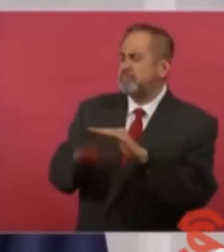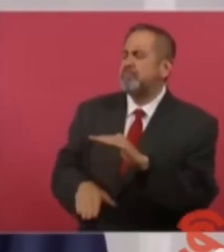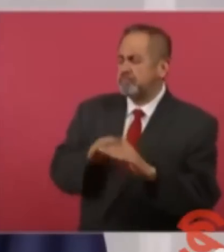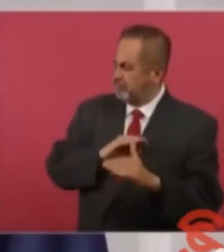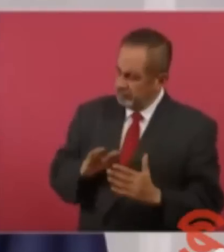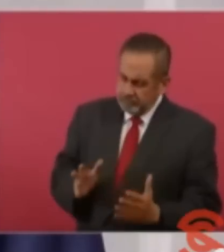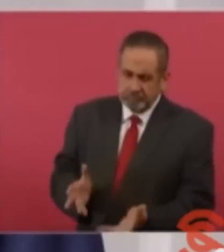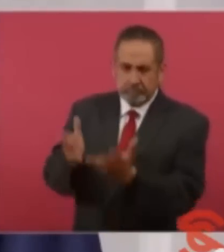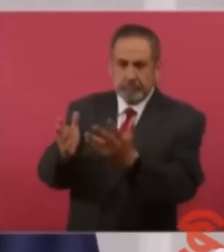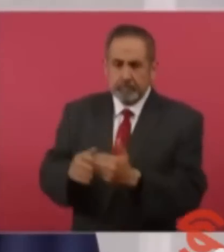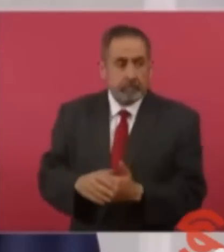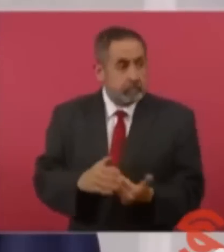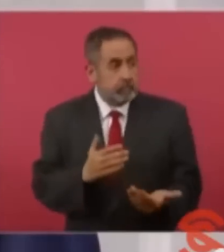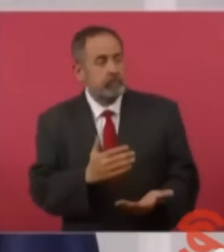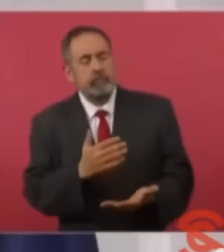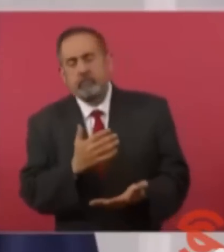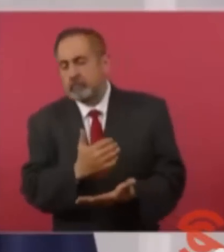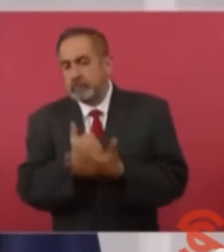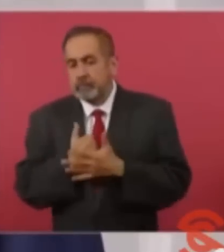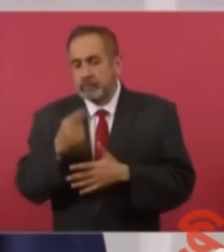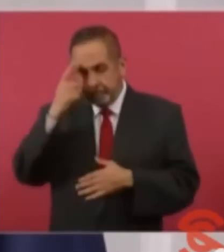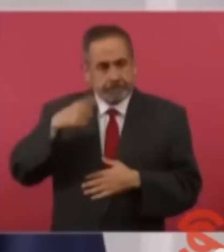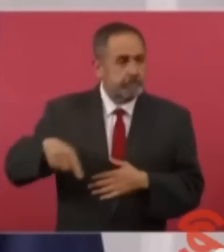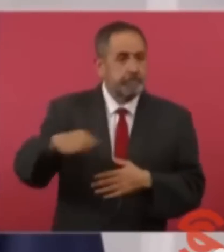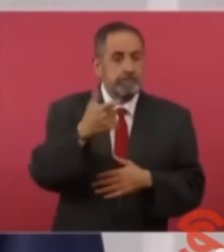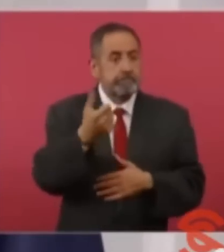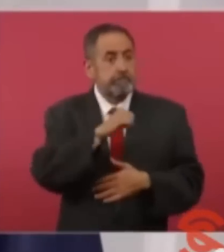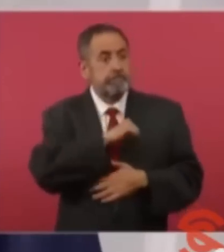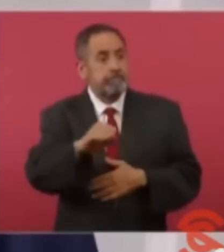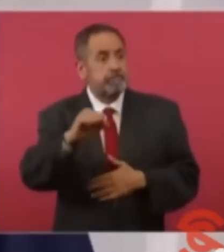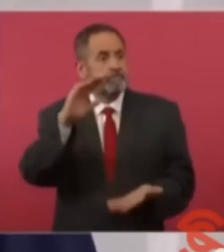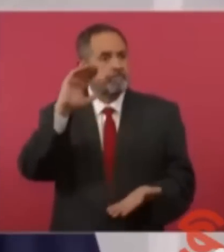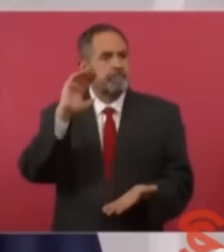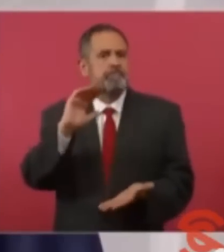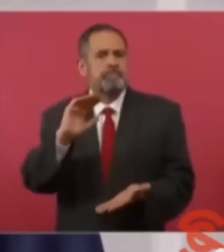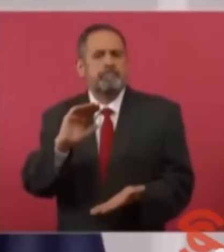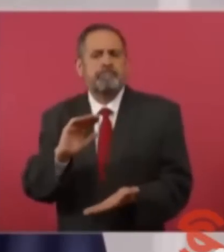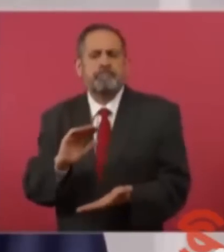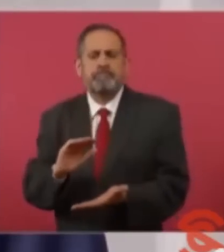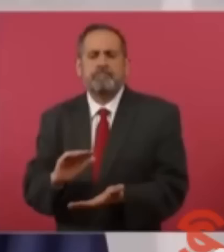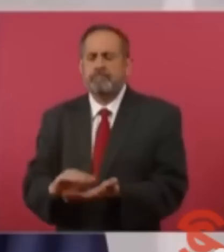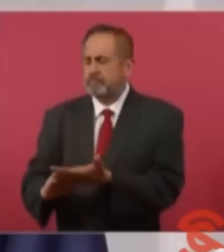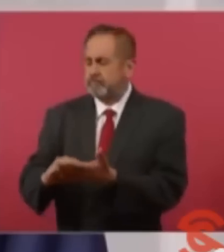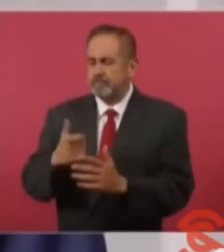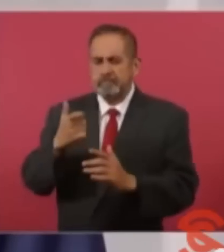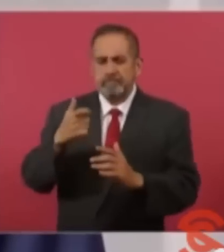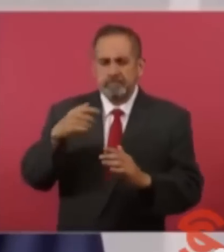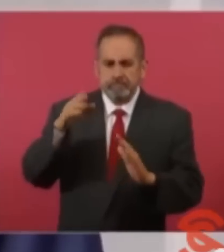con lo cual nos han ayudado a que la inflación vaya a la baja.